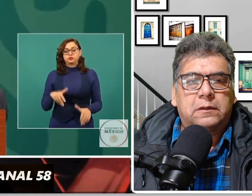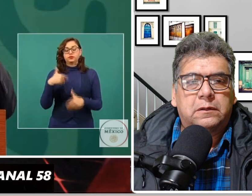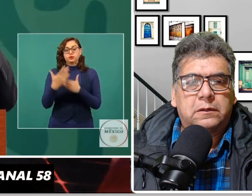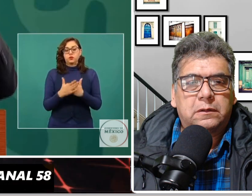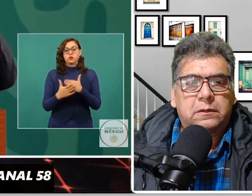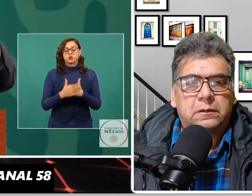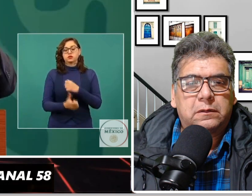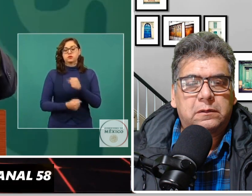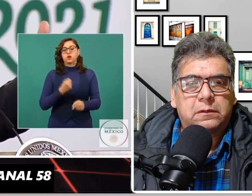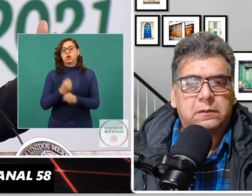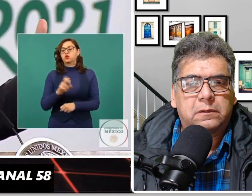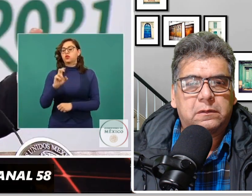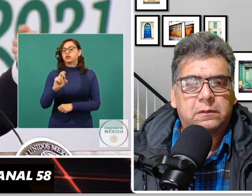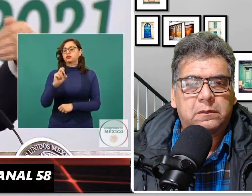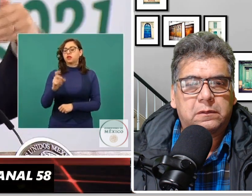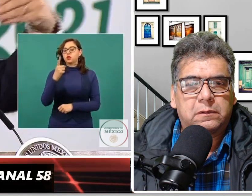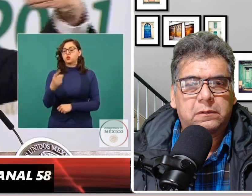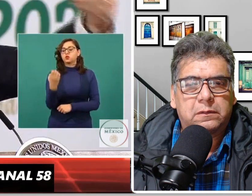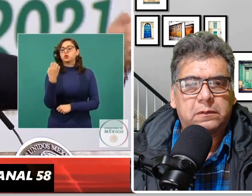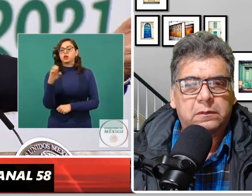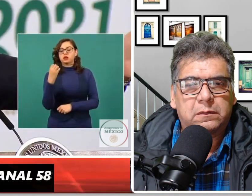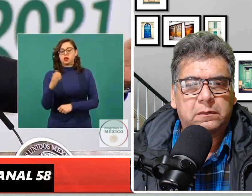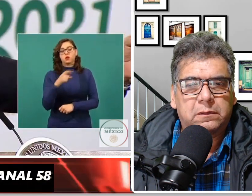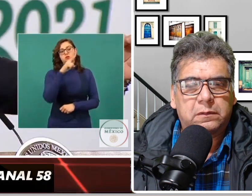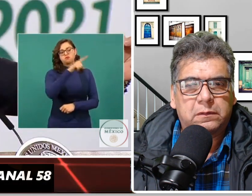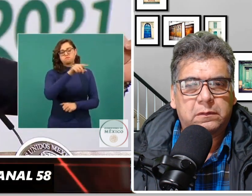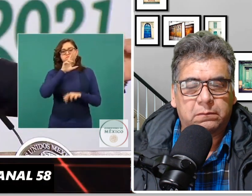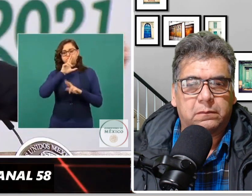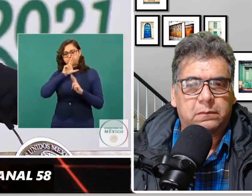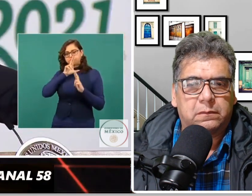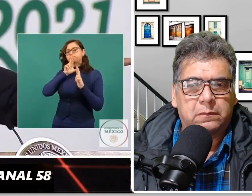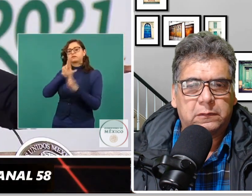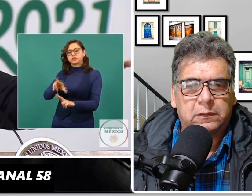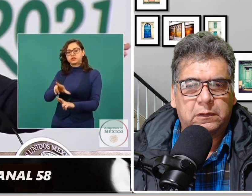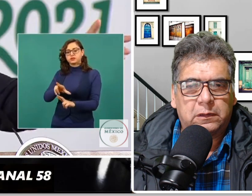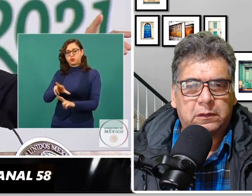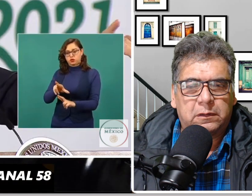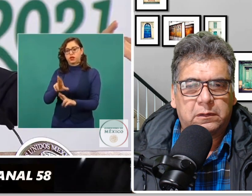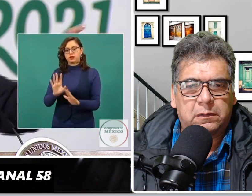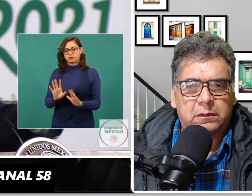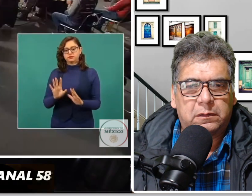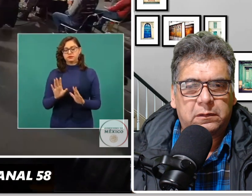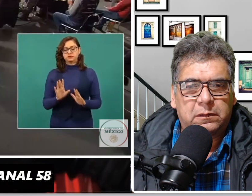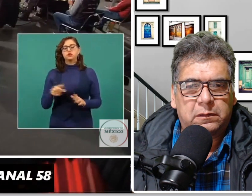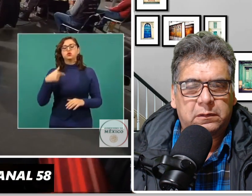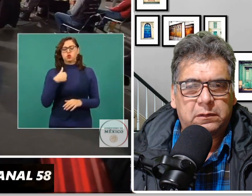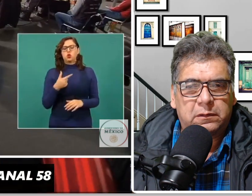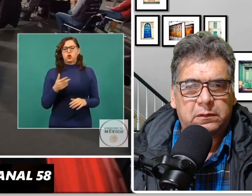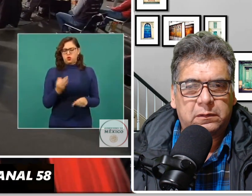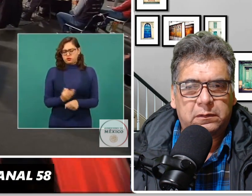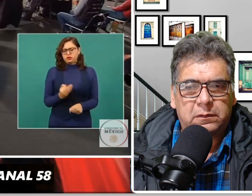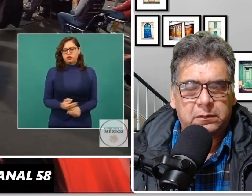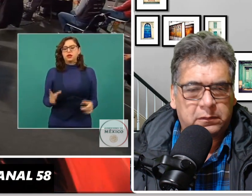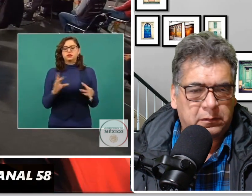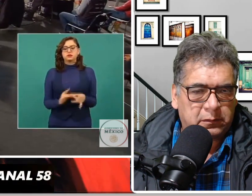es la fecha que nos dio la Corte para responder a estos argumentos que brevemente he descrito de la industria, porque la industria